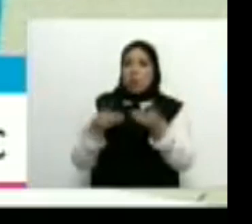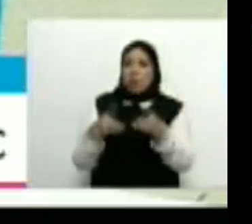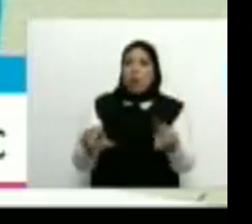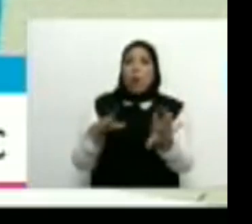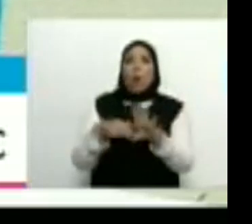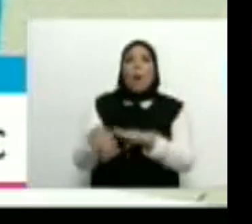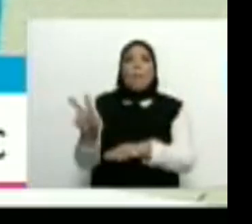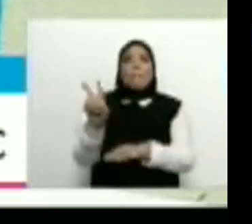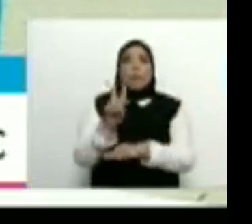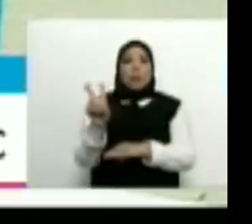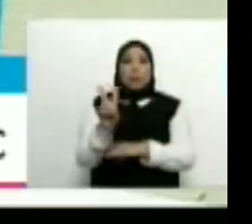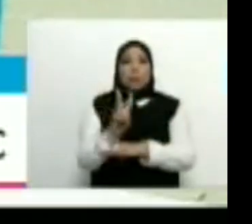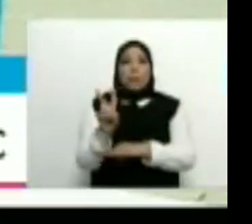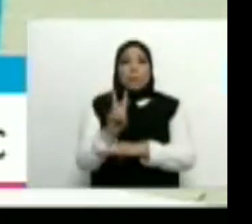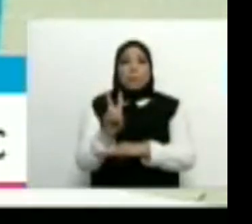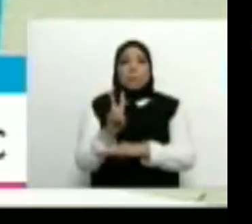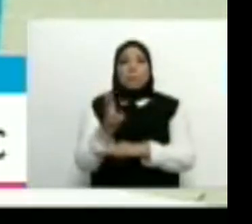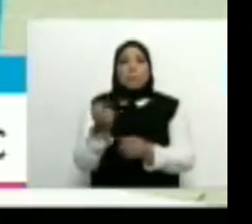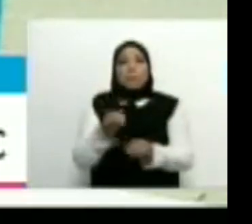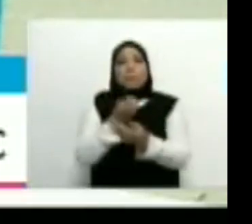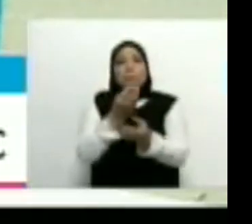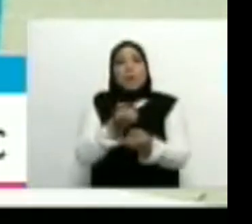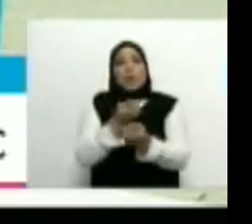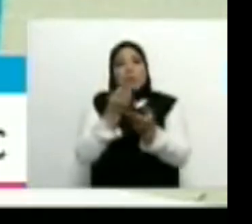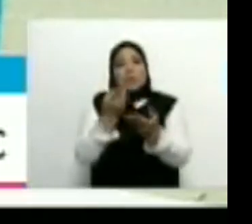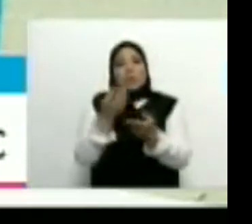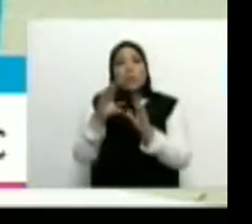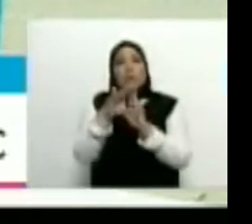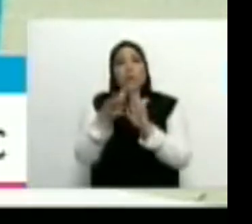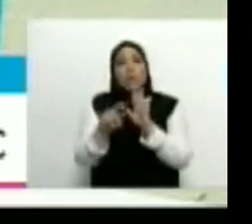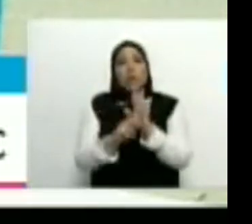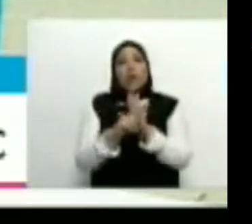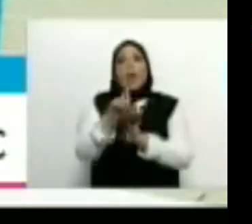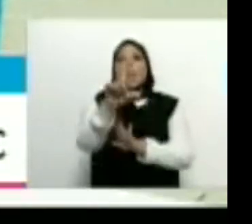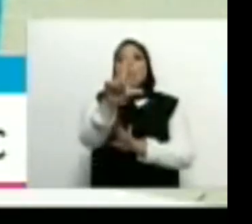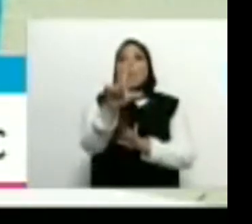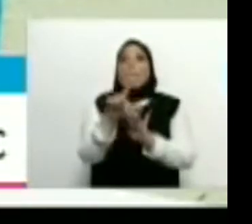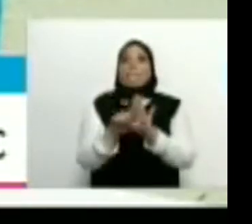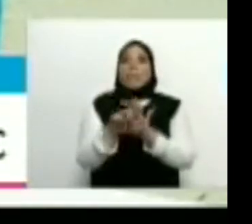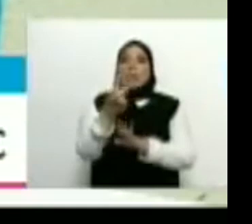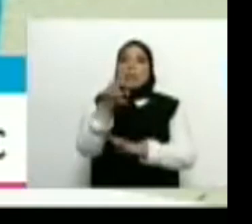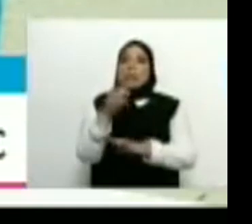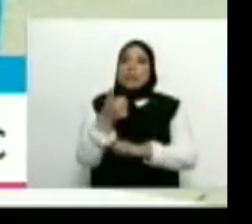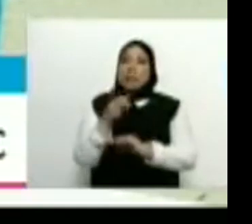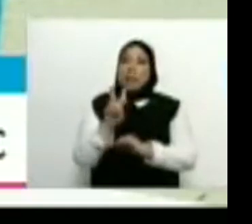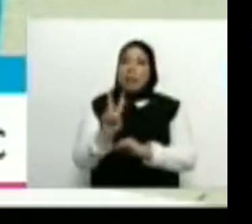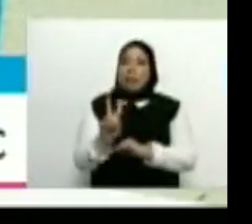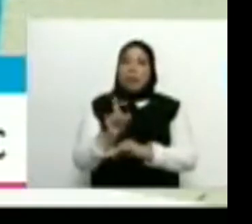Pero Venezuela les dijo, con la Asamblea Constituyente del 2017 no pasarán